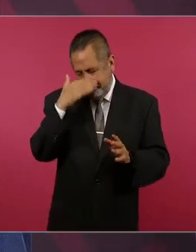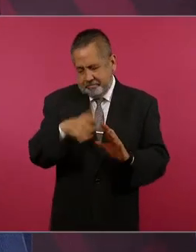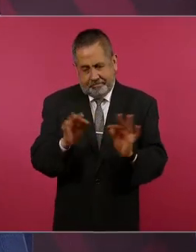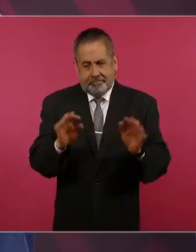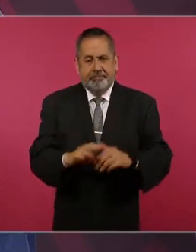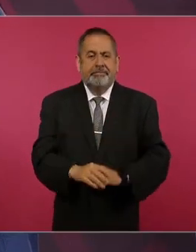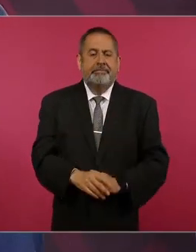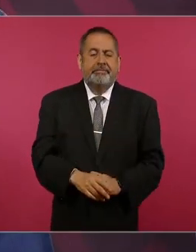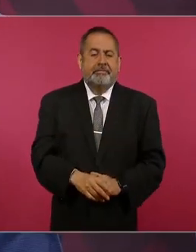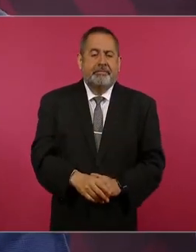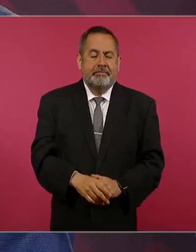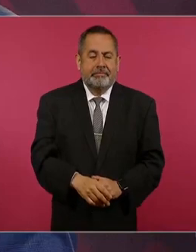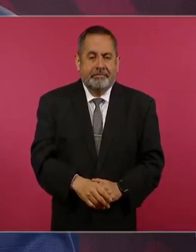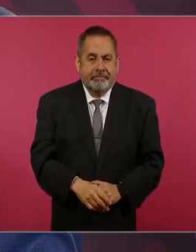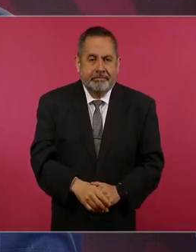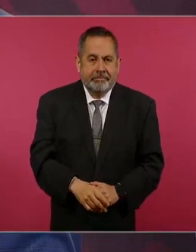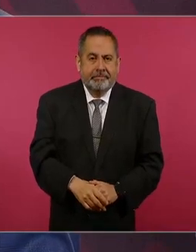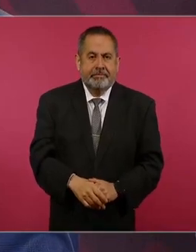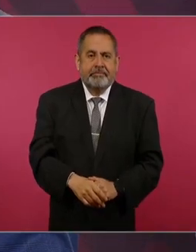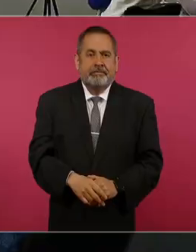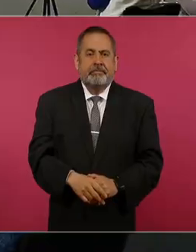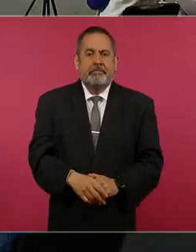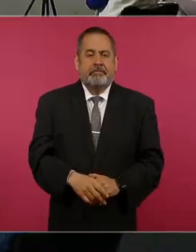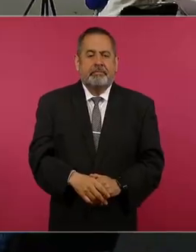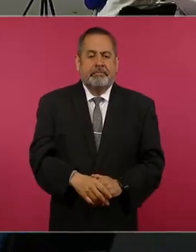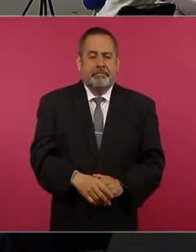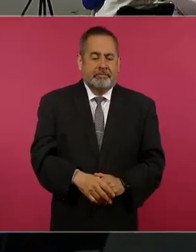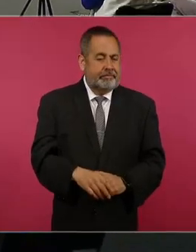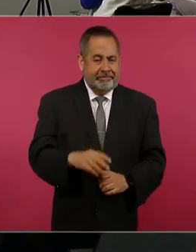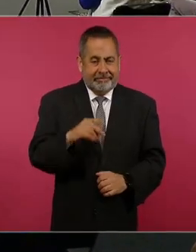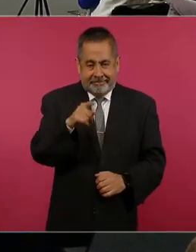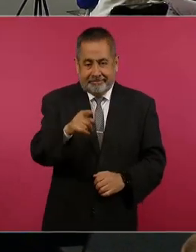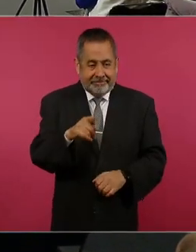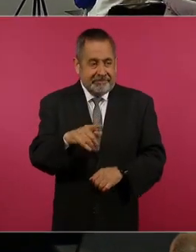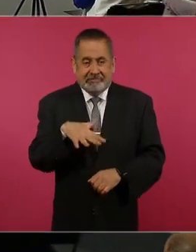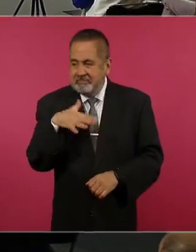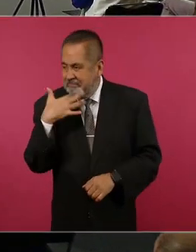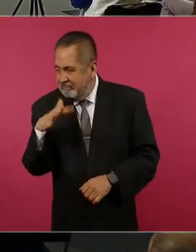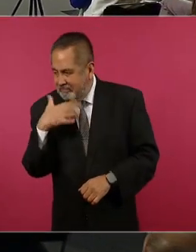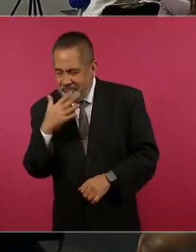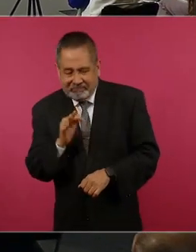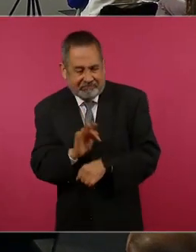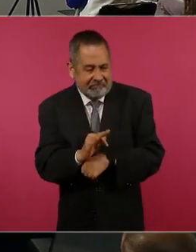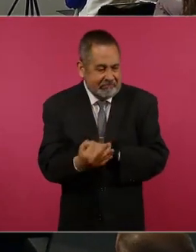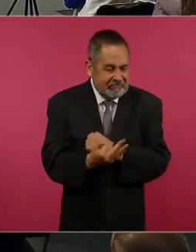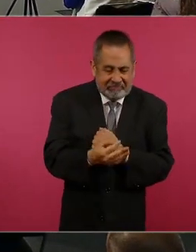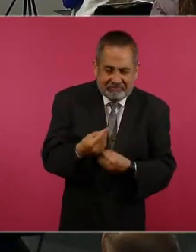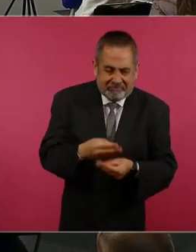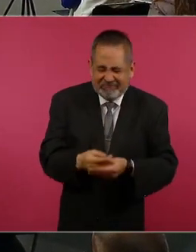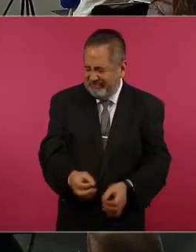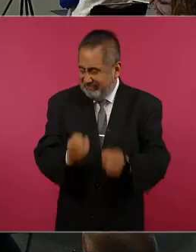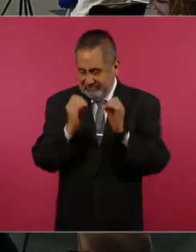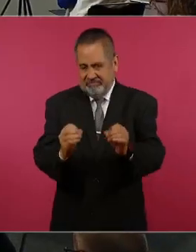Entonces, cero corrupción, cero